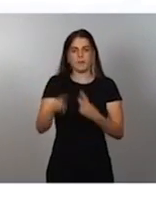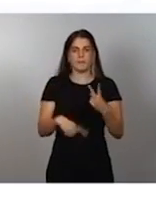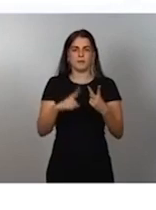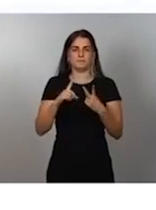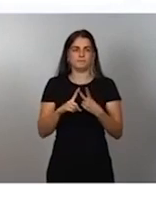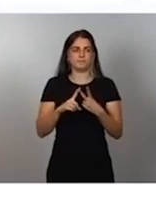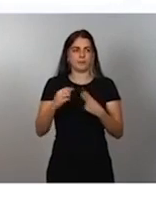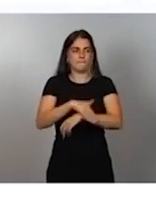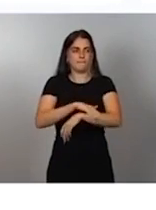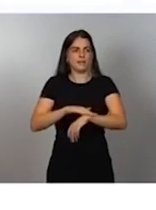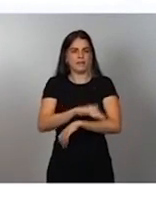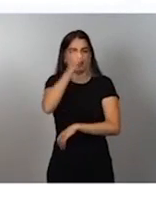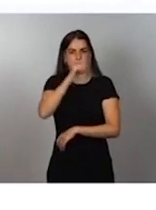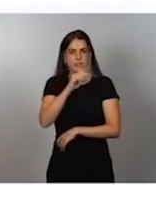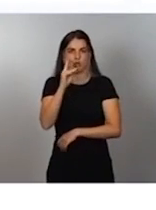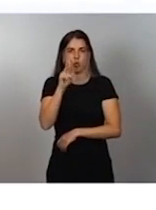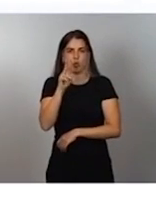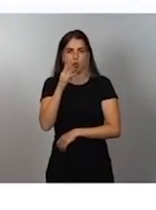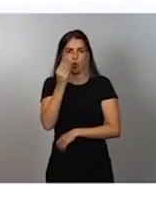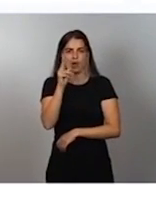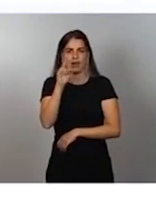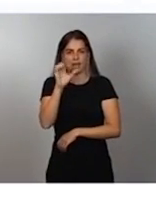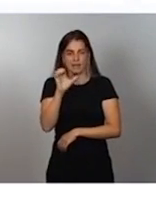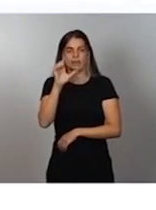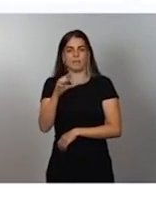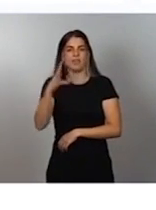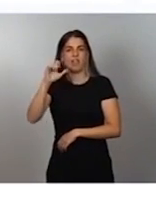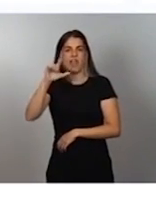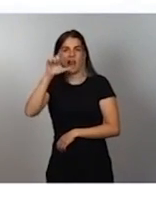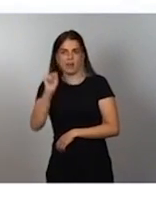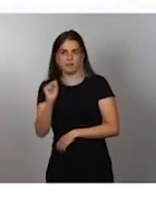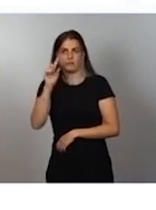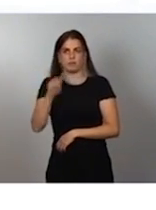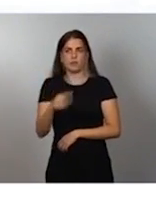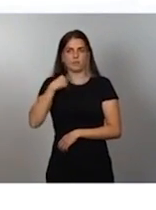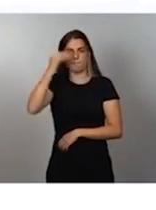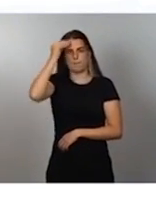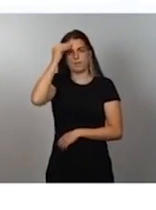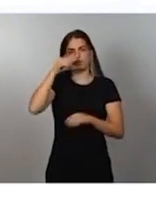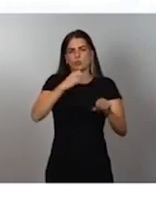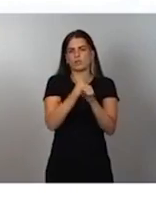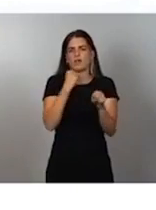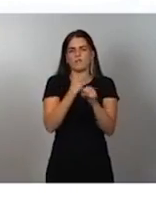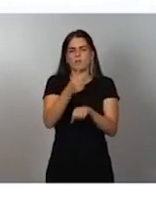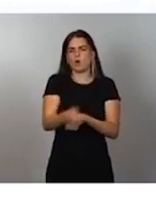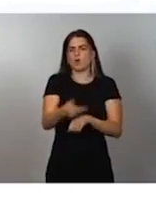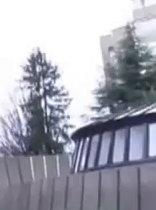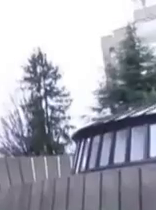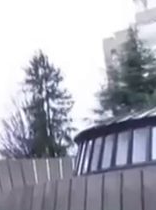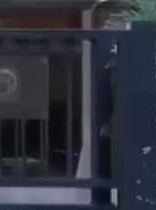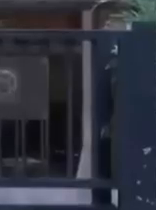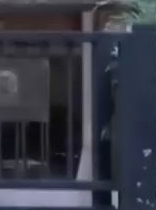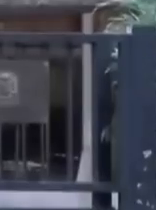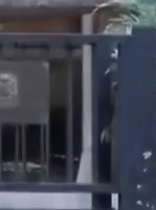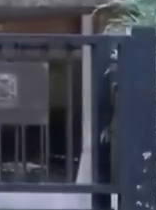de esta enmienda, no se podría reparar o no se podría subsanar esta